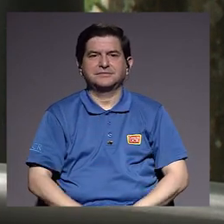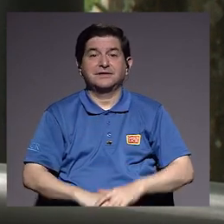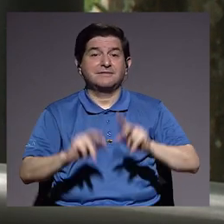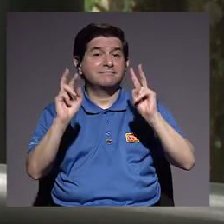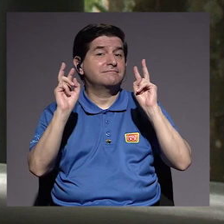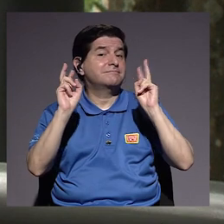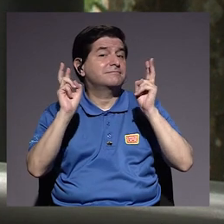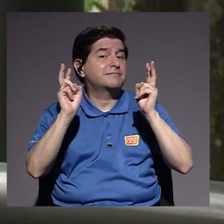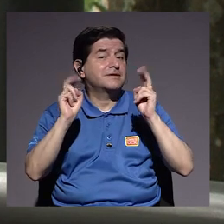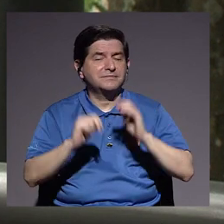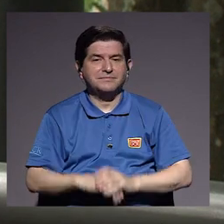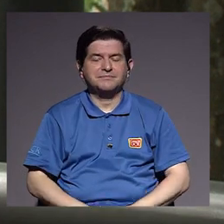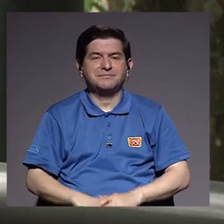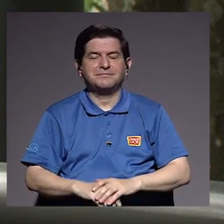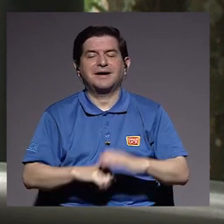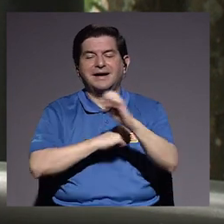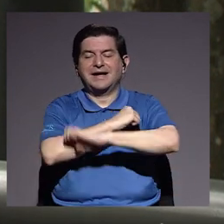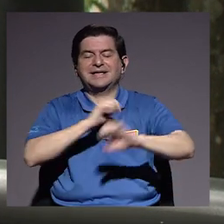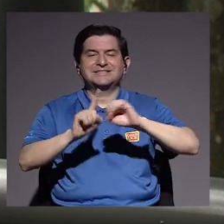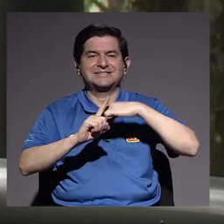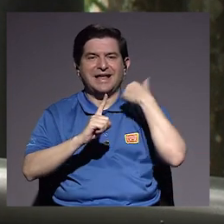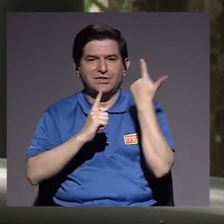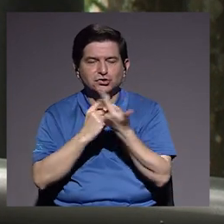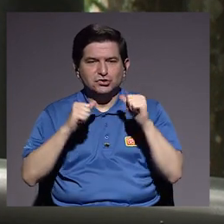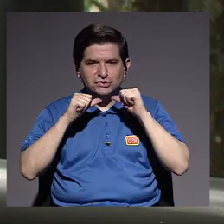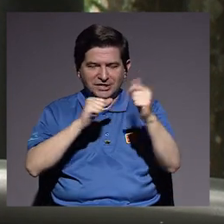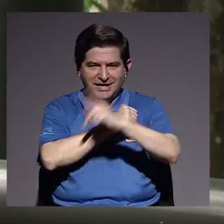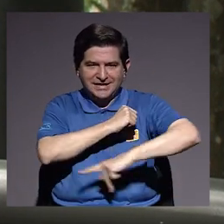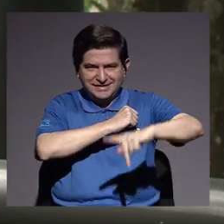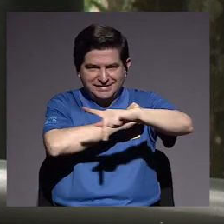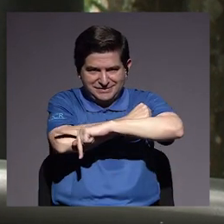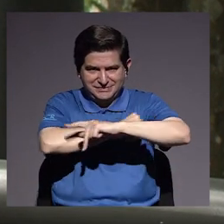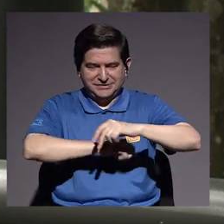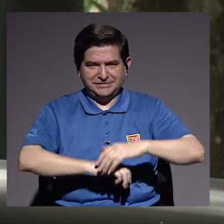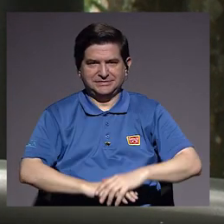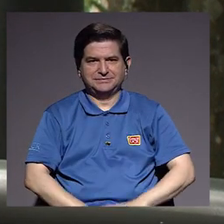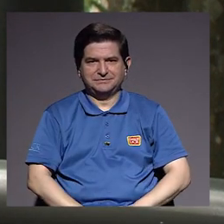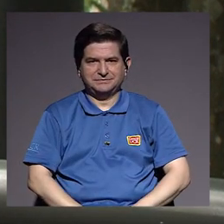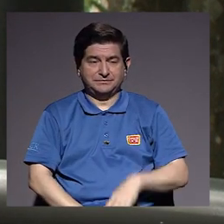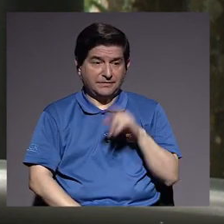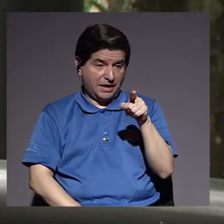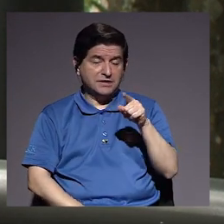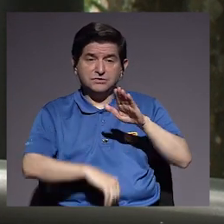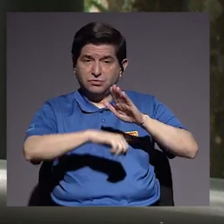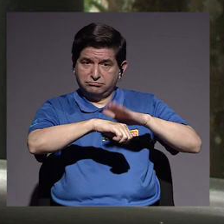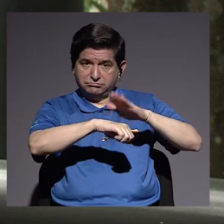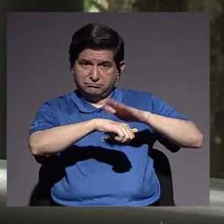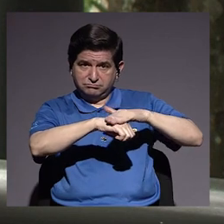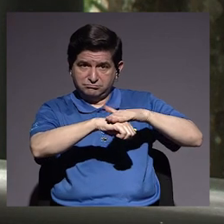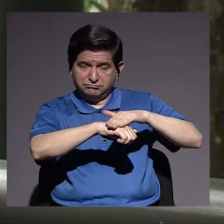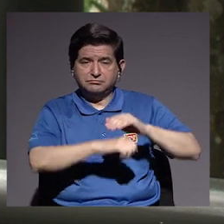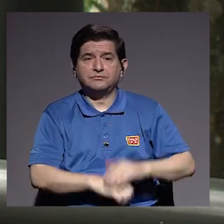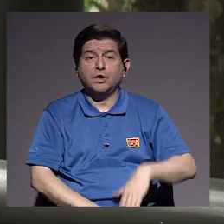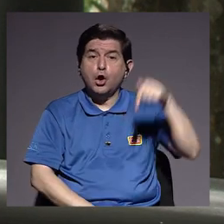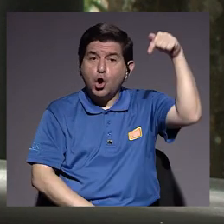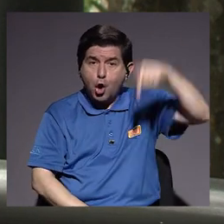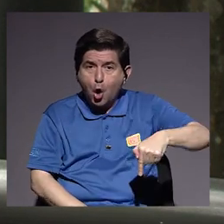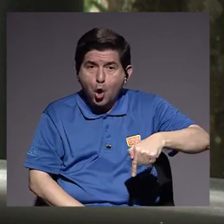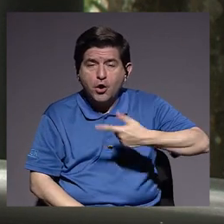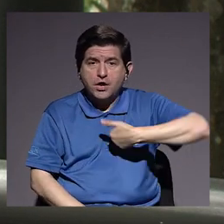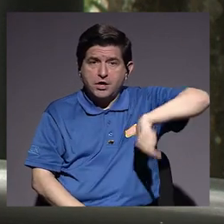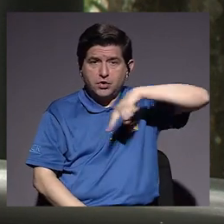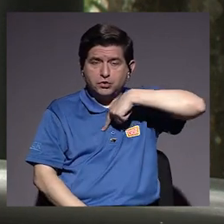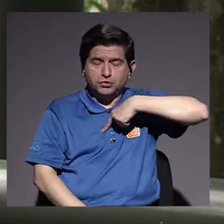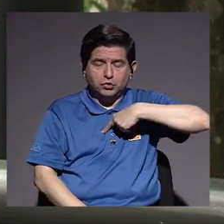que aún tenemos en el país y que sin duda esto hace que hoy estemos saliendo, ¿no? O que